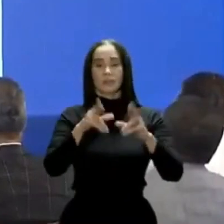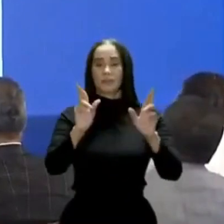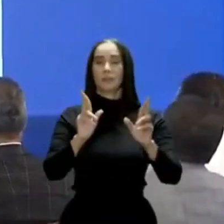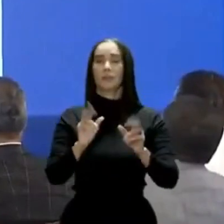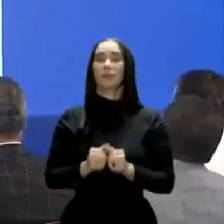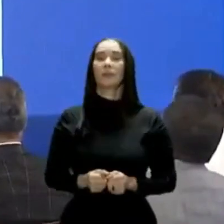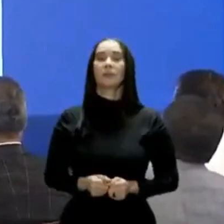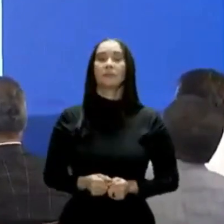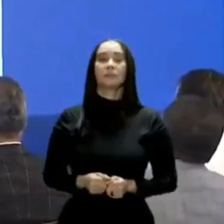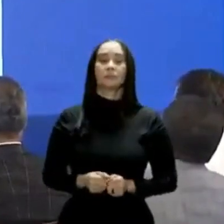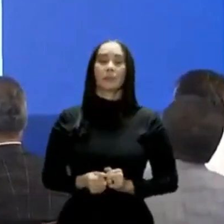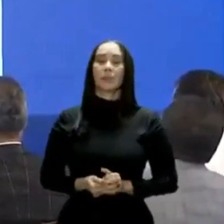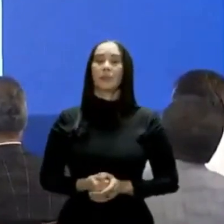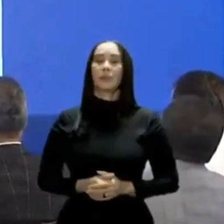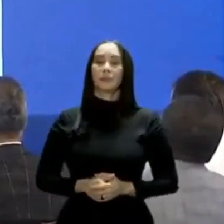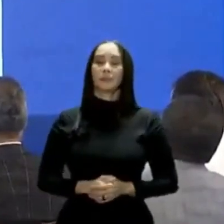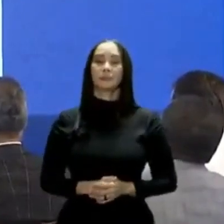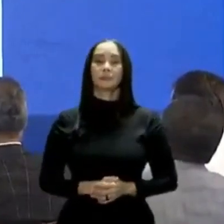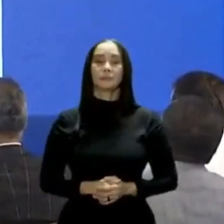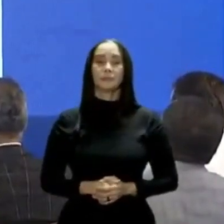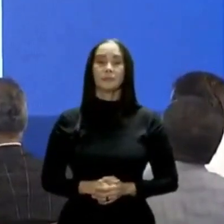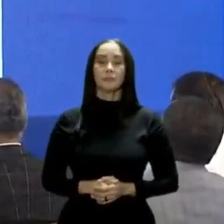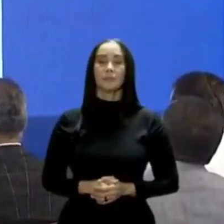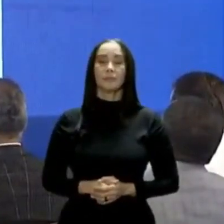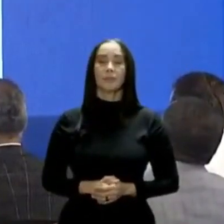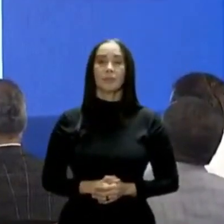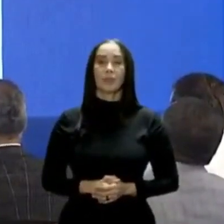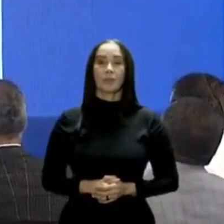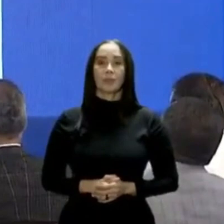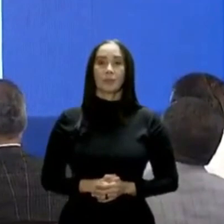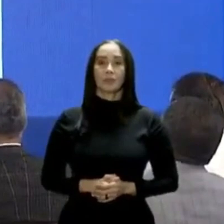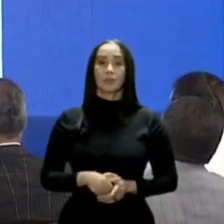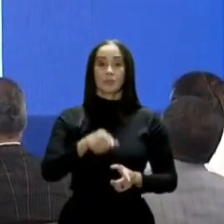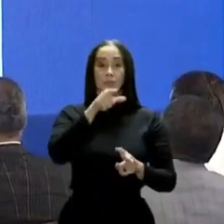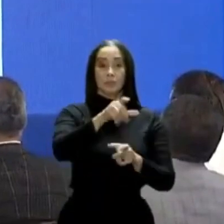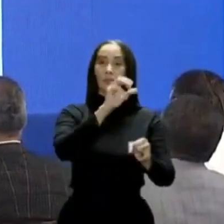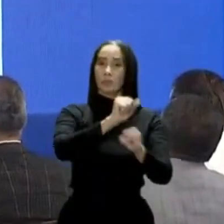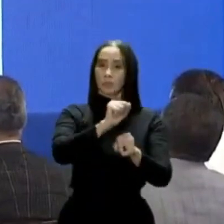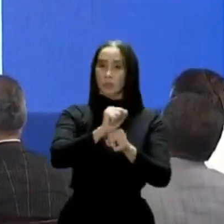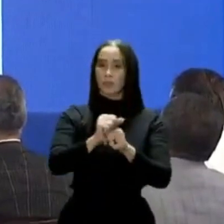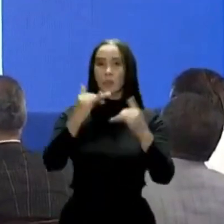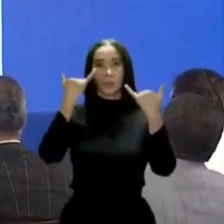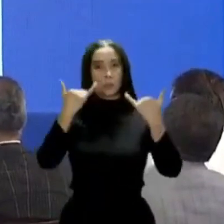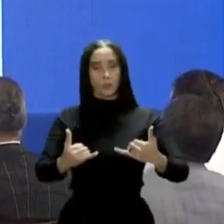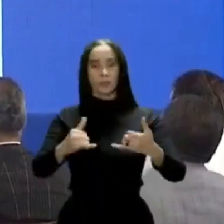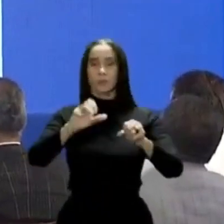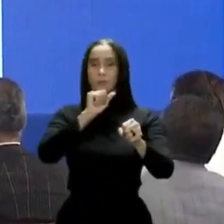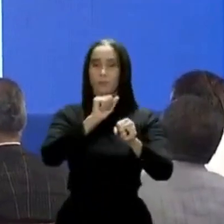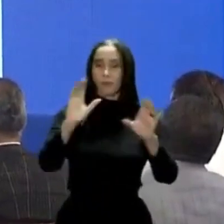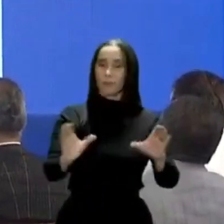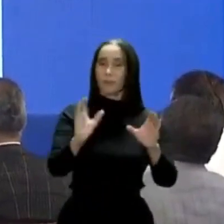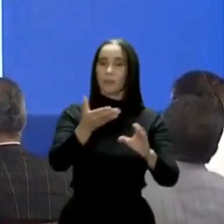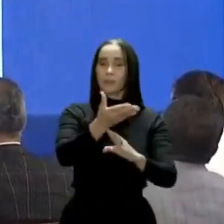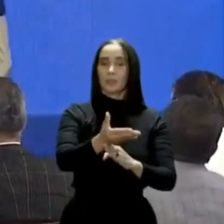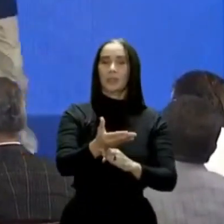realmente el río, ya en la bahía de Manzanillo. De manera que estos son los trabajos que nosotros vamos a ejecutar